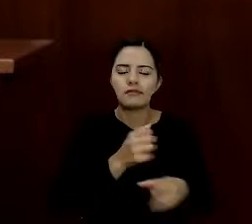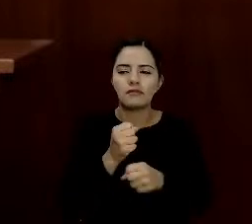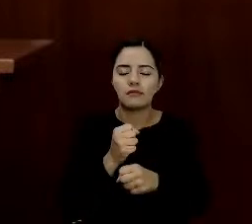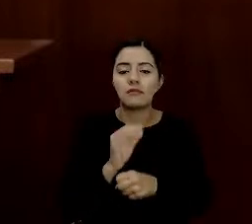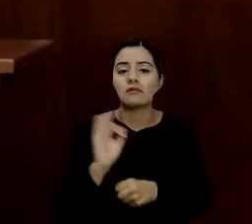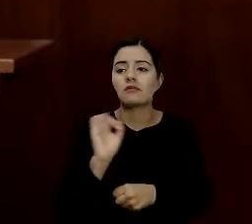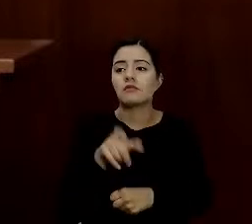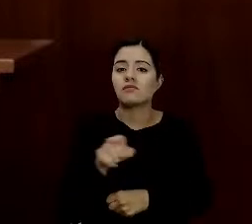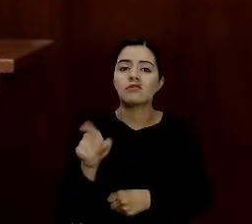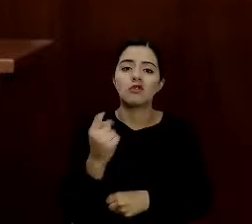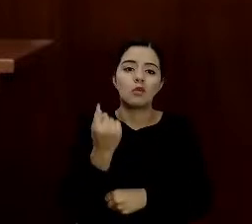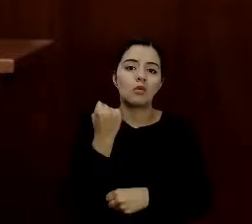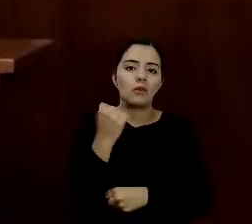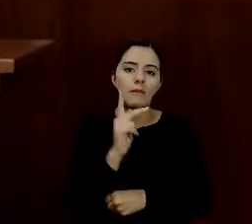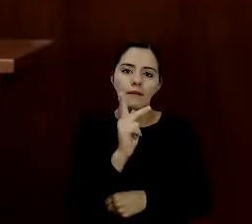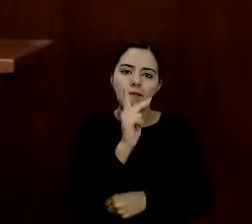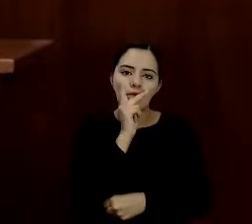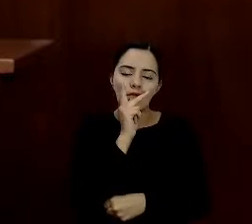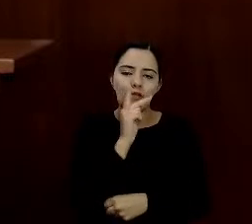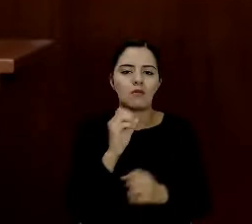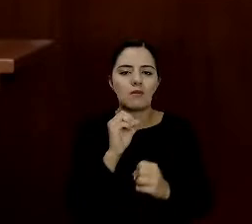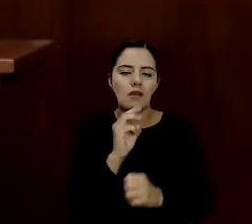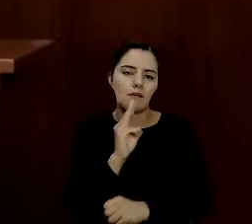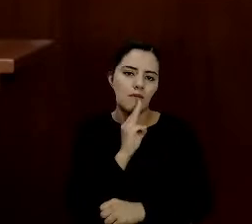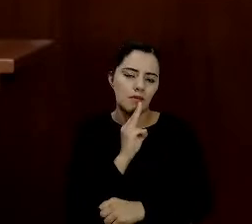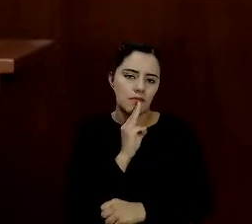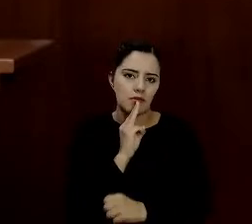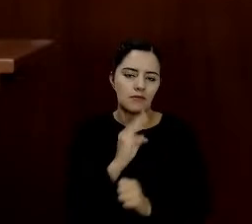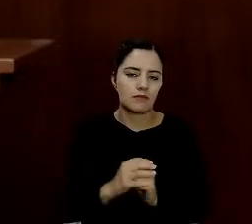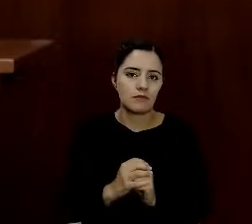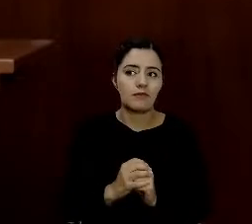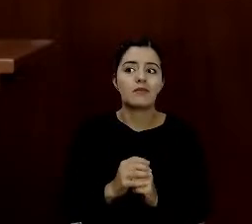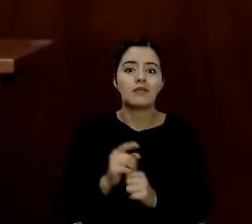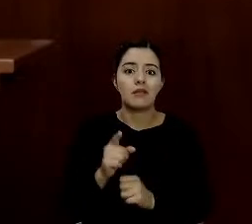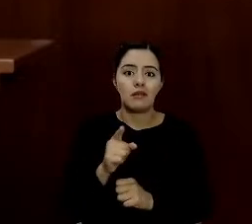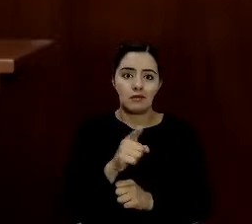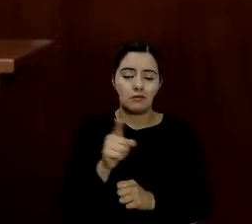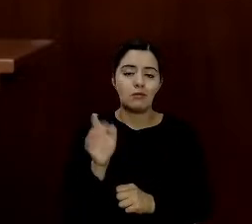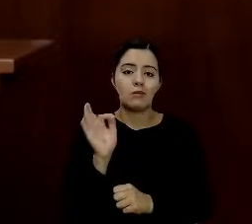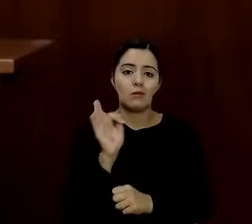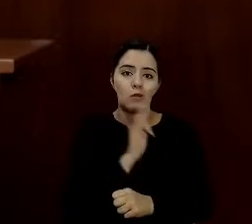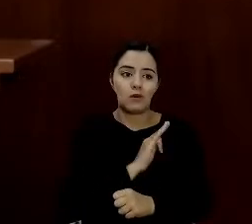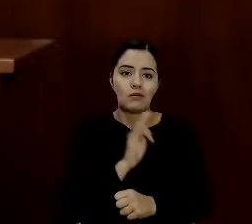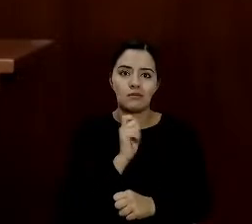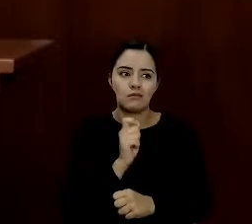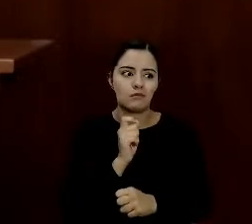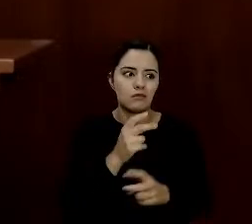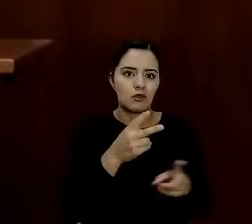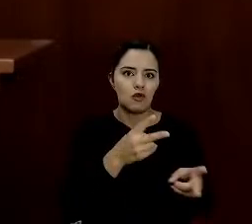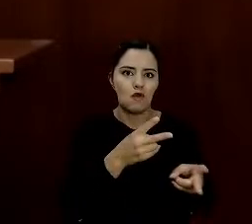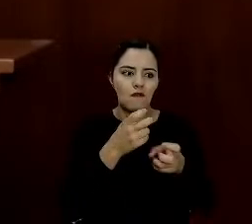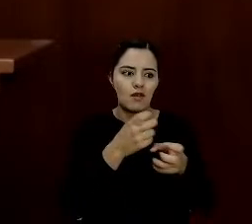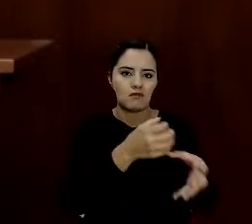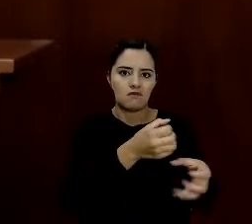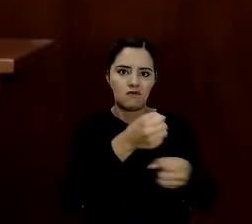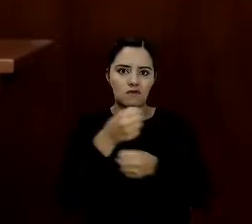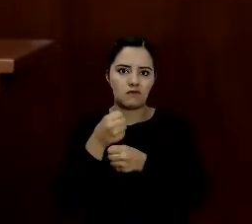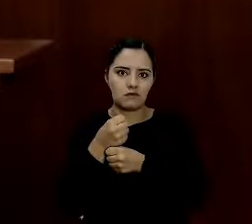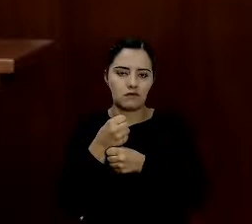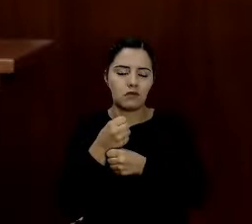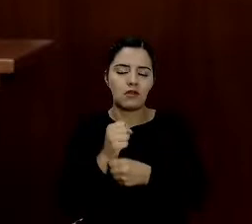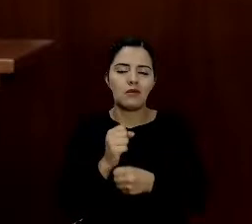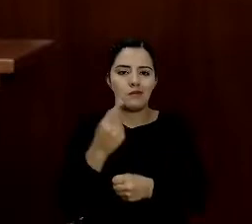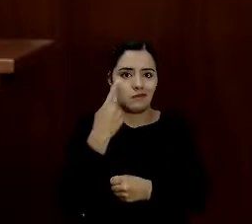en términos generales pudieran equiparar hasta la acción de un secuestro únicamente en el